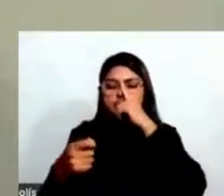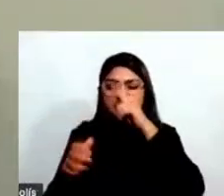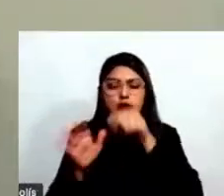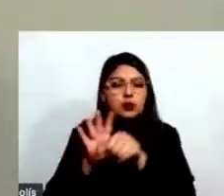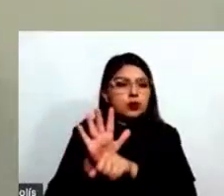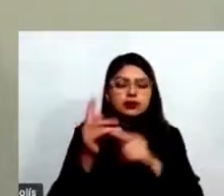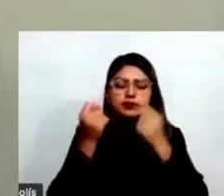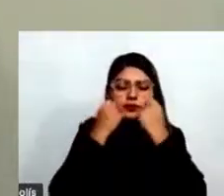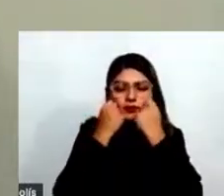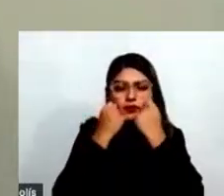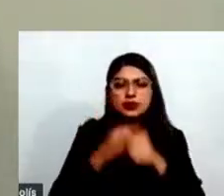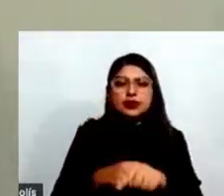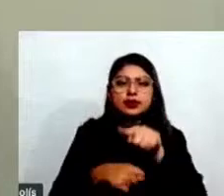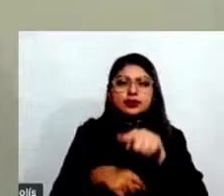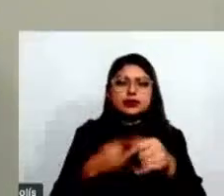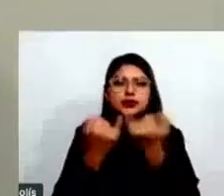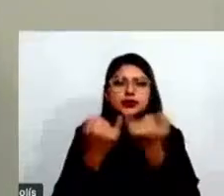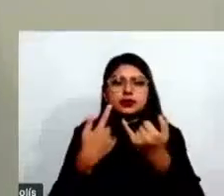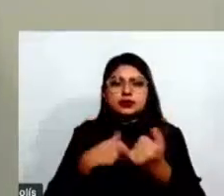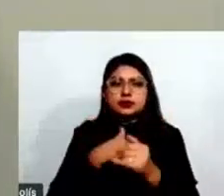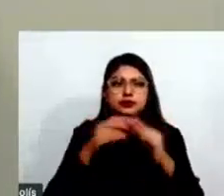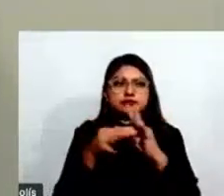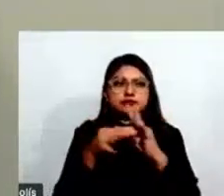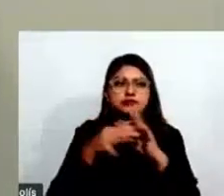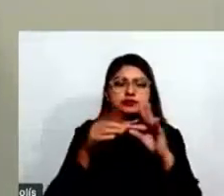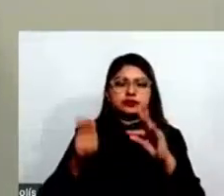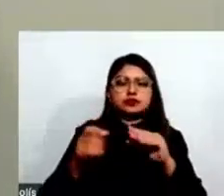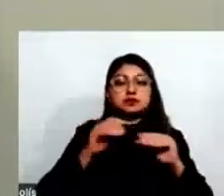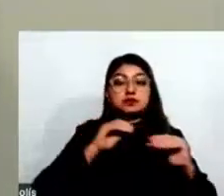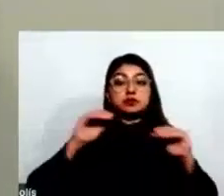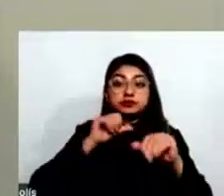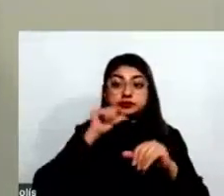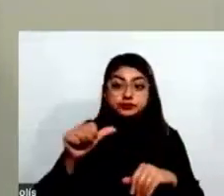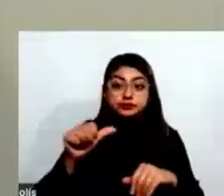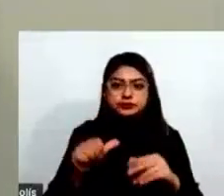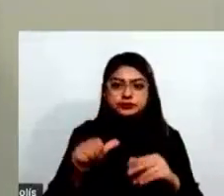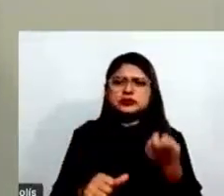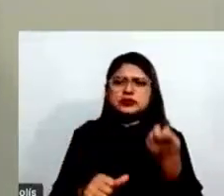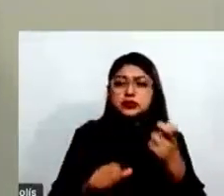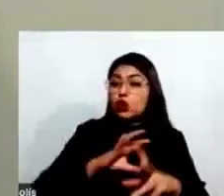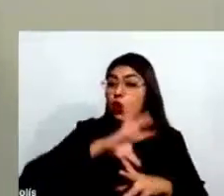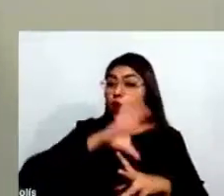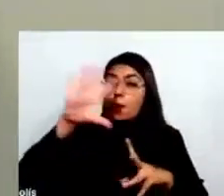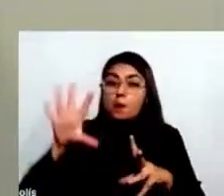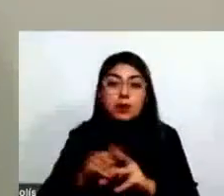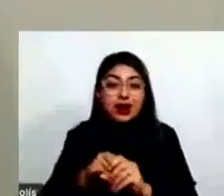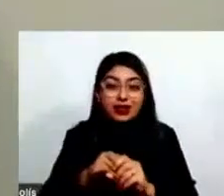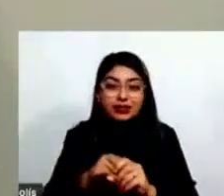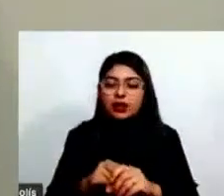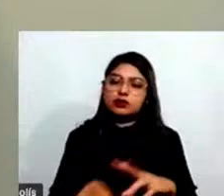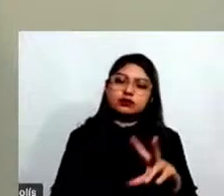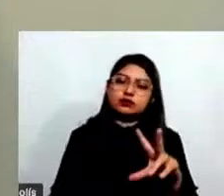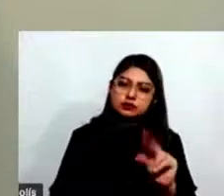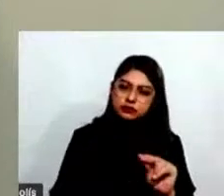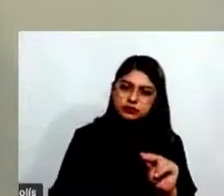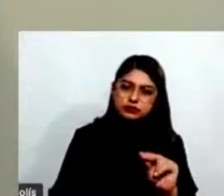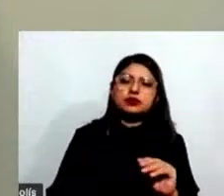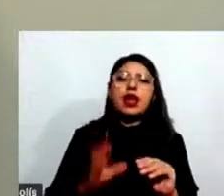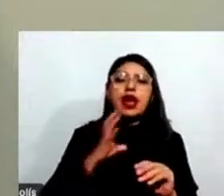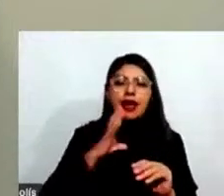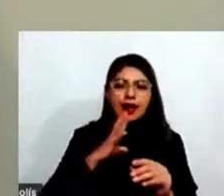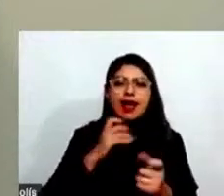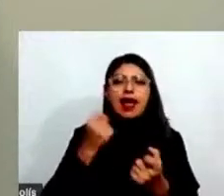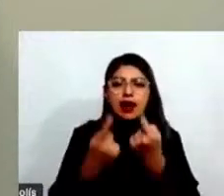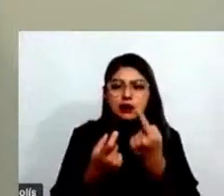la inamovilidad, sabemos que no puede ser absoluta. Existen, naturalmente, casos en los que,